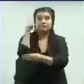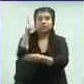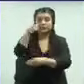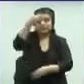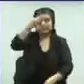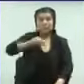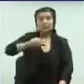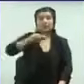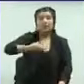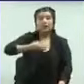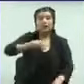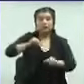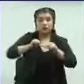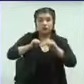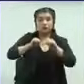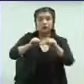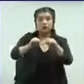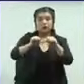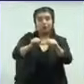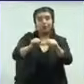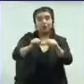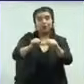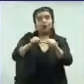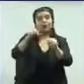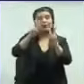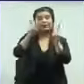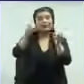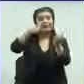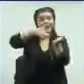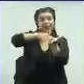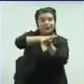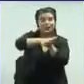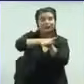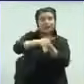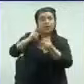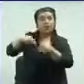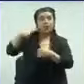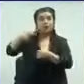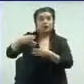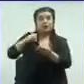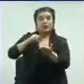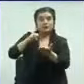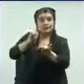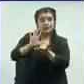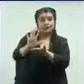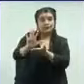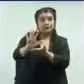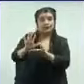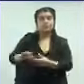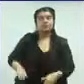garantizar la continuada certificación del aeropuerto. Siguiente, por favor.